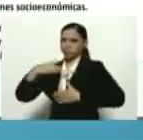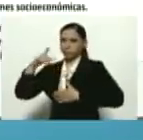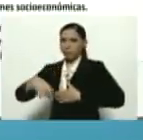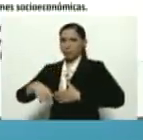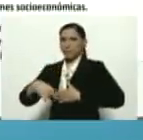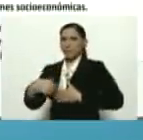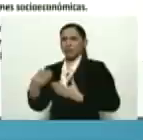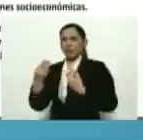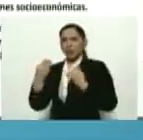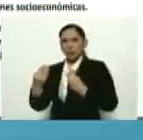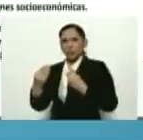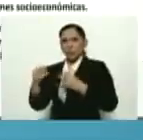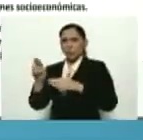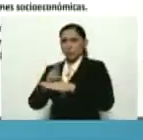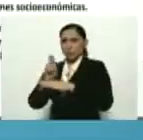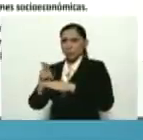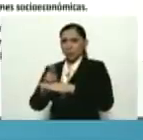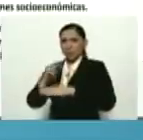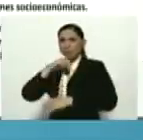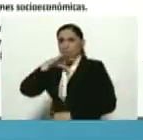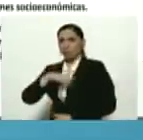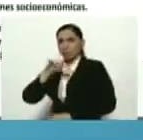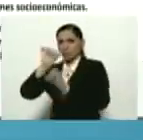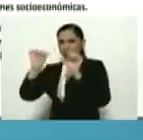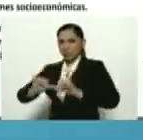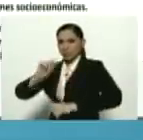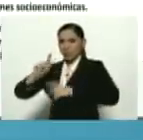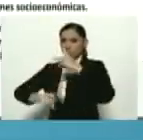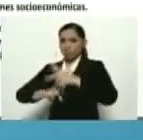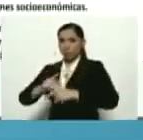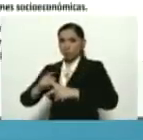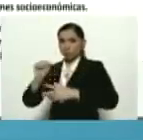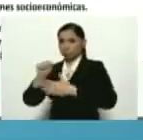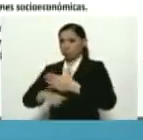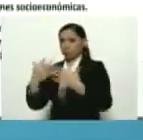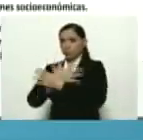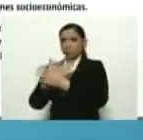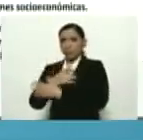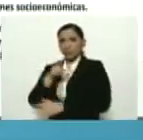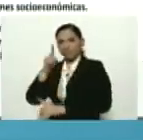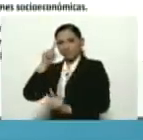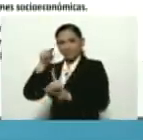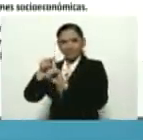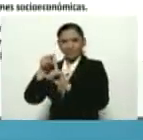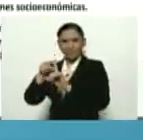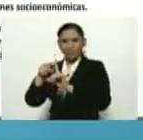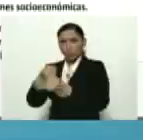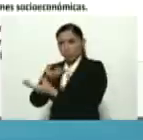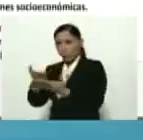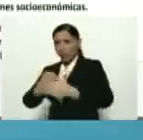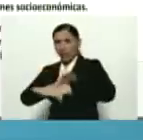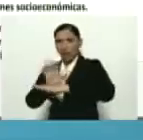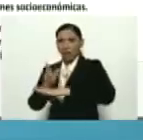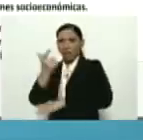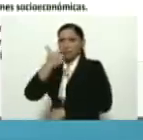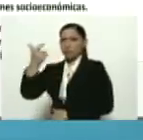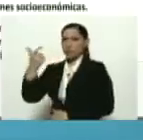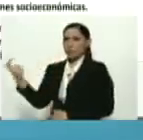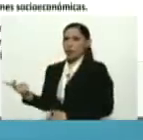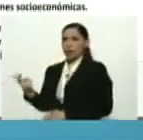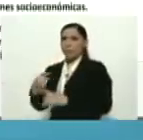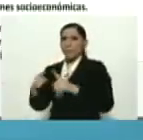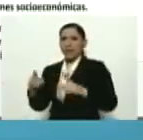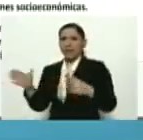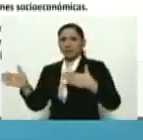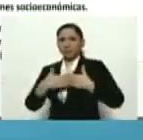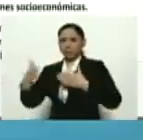debilidades históricas del sistema productivo. Sin duda, esa es una de las metas que ustedes en el ALBA han buscado, justamente cerrar